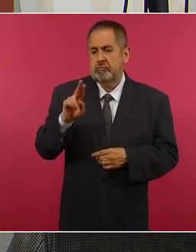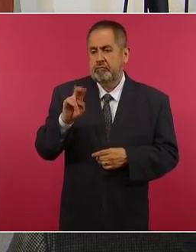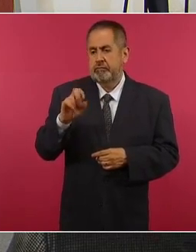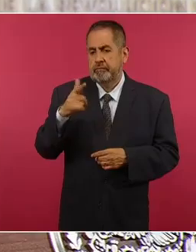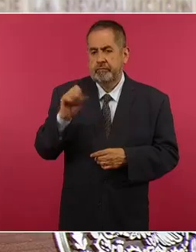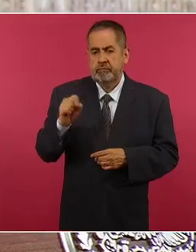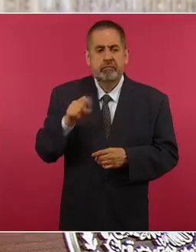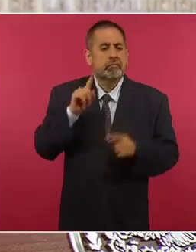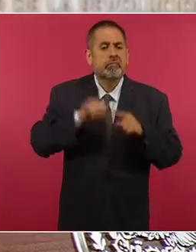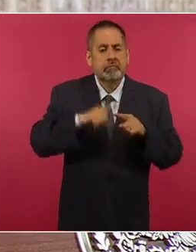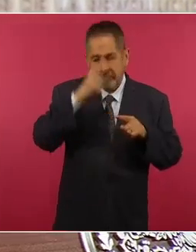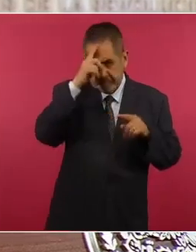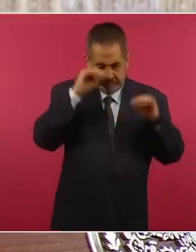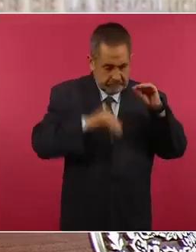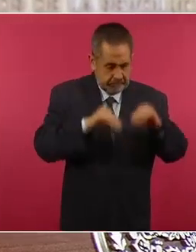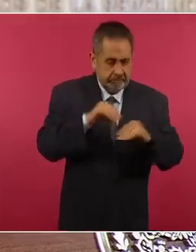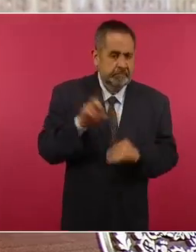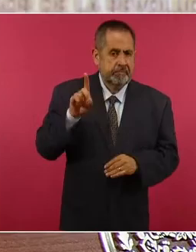Cienfuegos, fue la DEA.